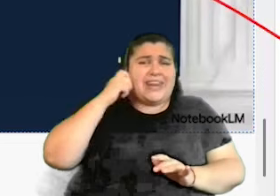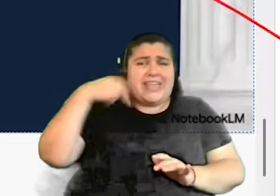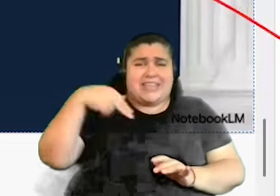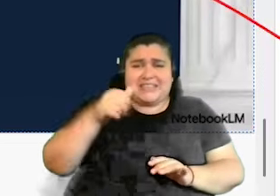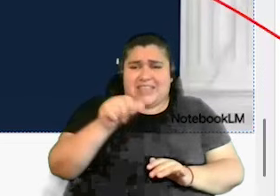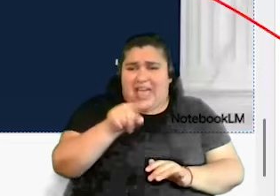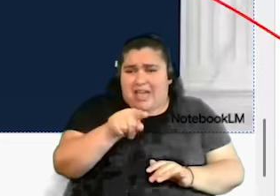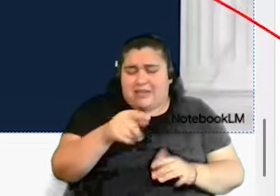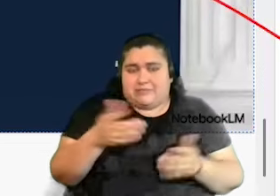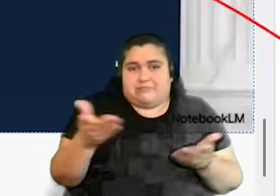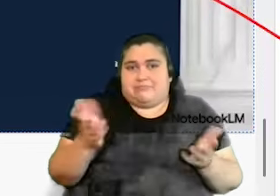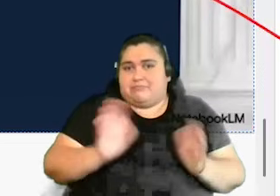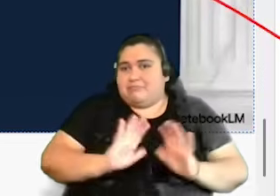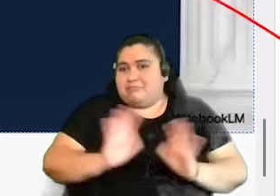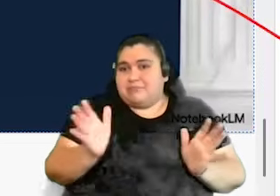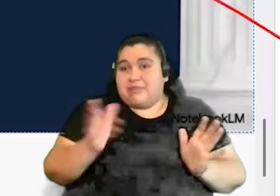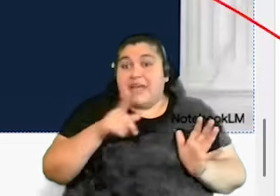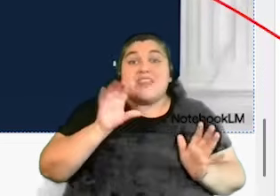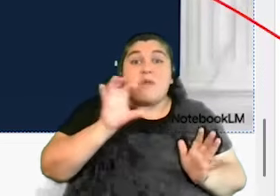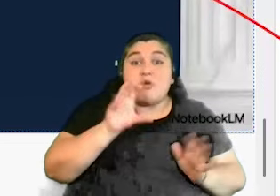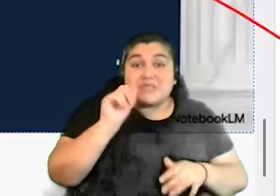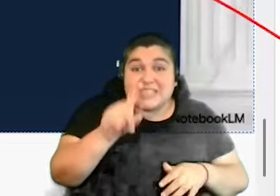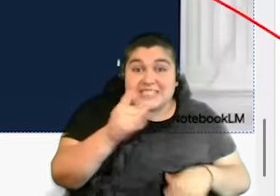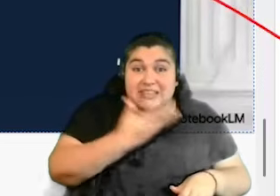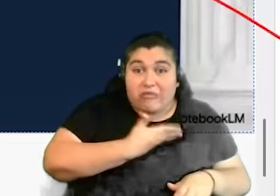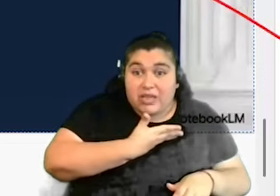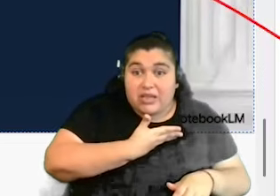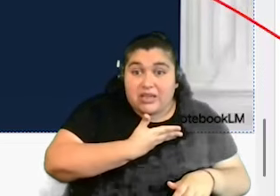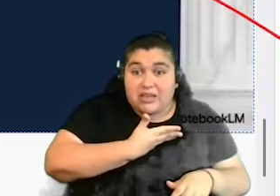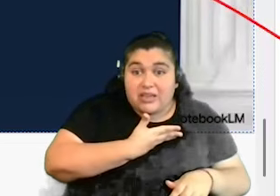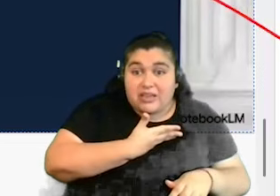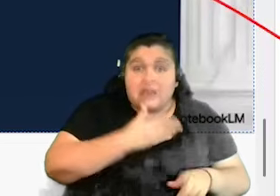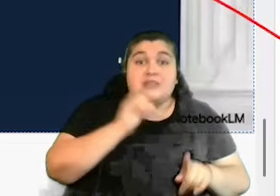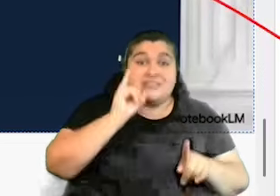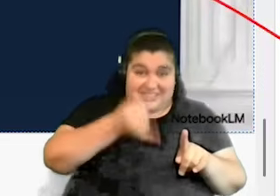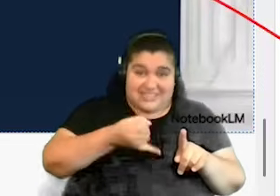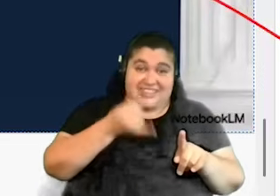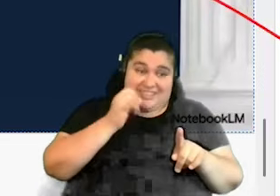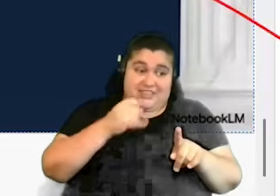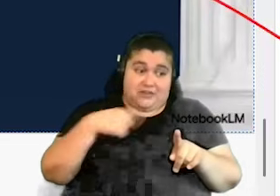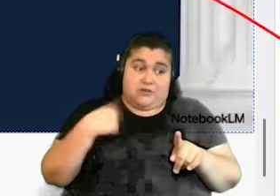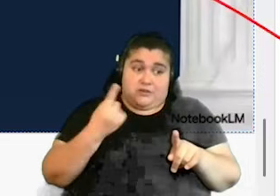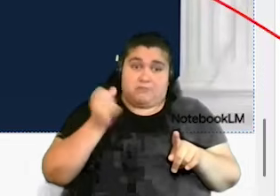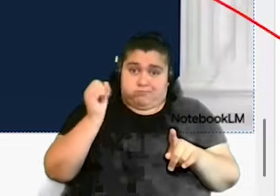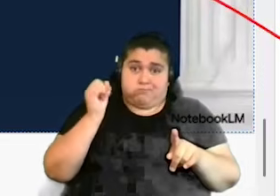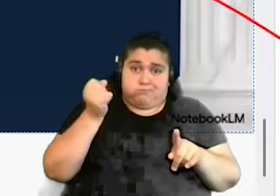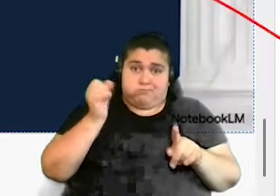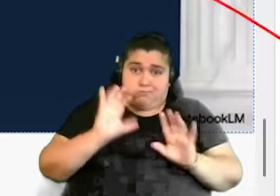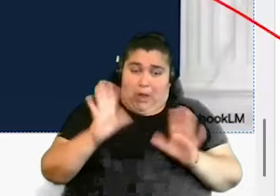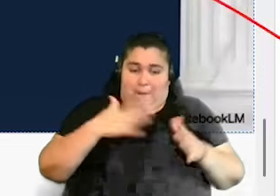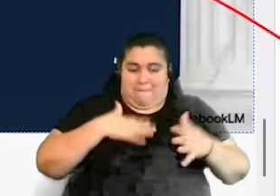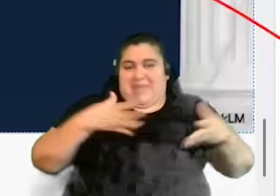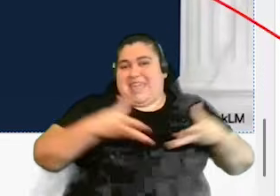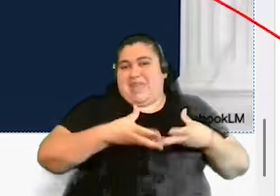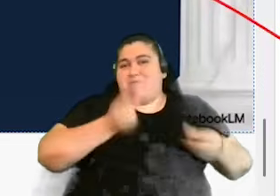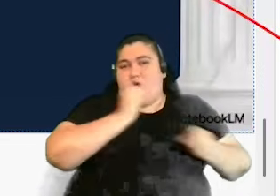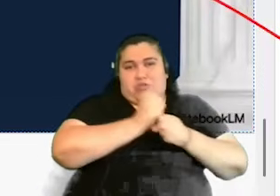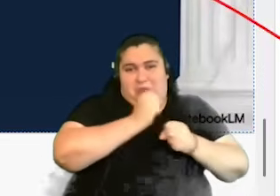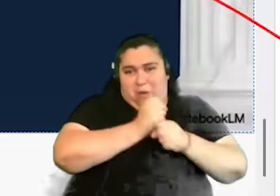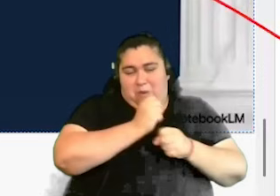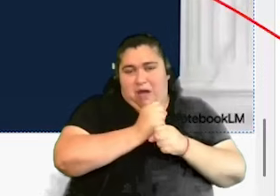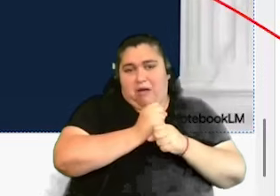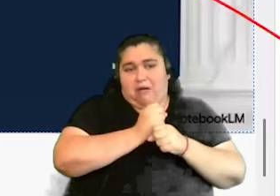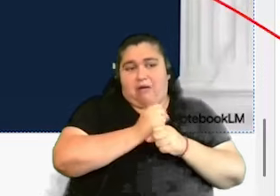de... de la provincia de Santa Fe. Sí, nosotros estuvimos trabajando, o sea, Claro, mi equipo por lo general estuvo metido en